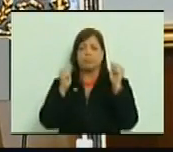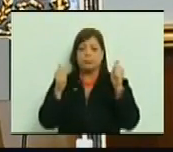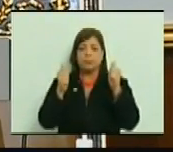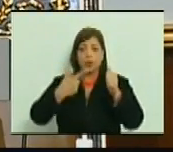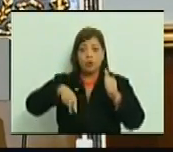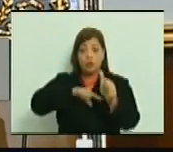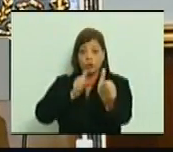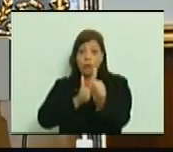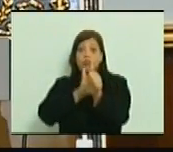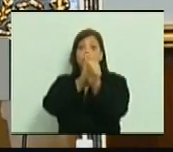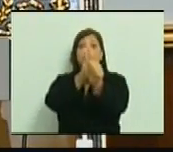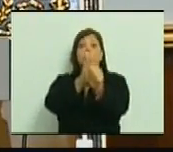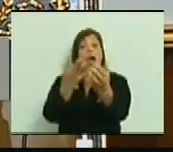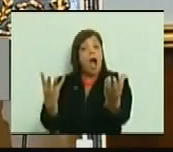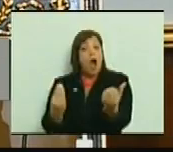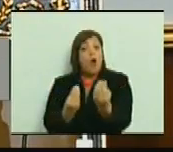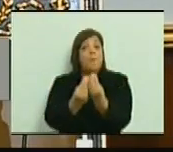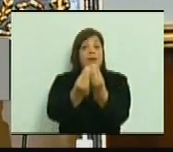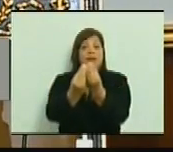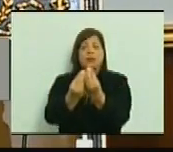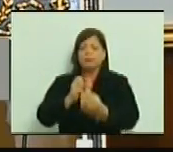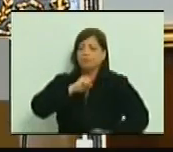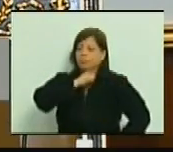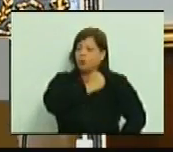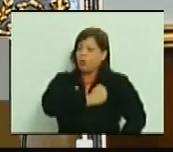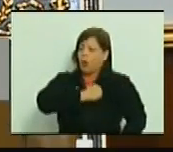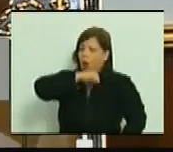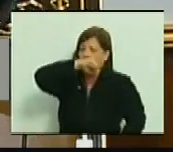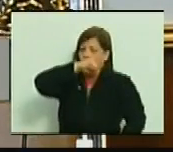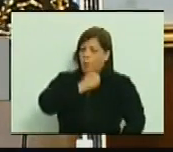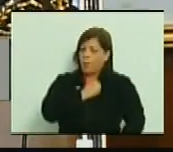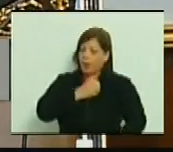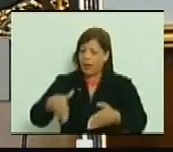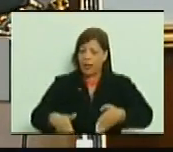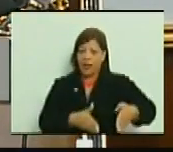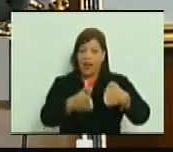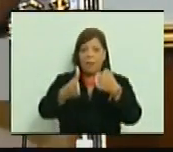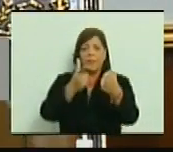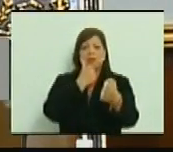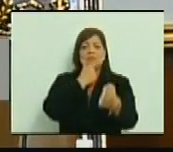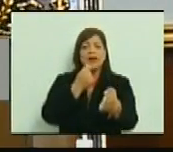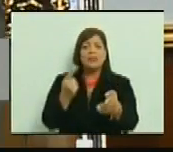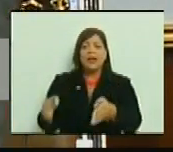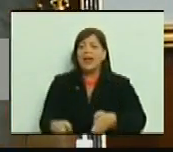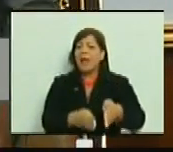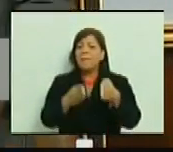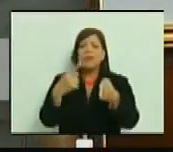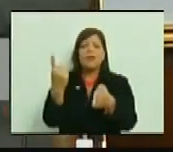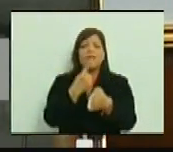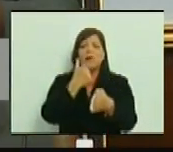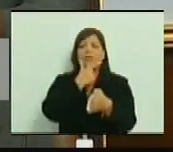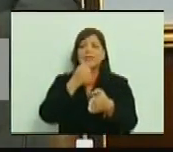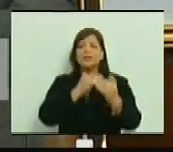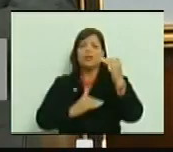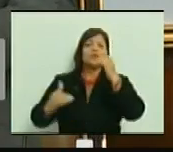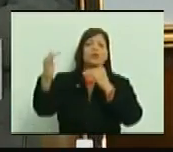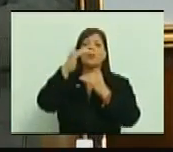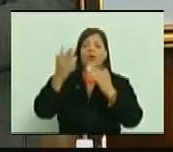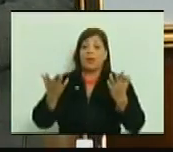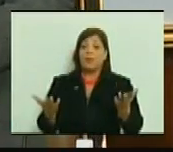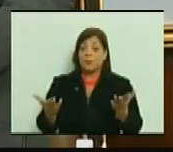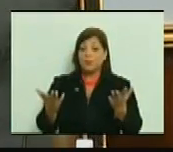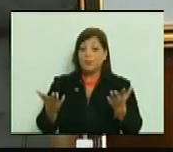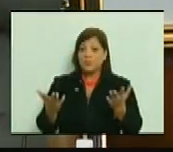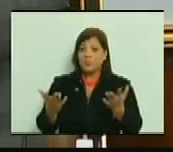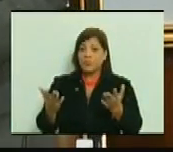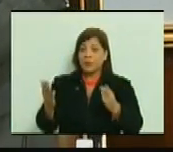nosotros acompañarlo con pasión, porque aquí está el camino. La única manera de que nosotros superemos, mira,